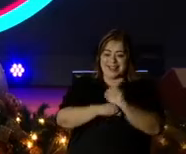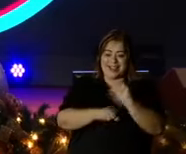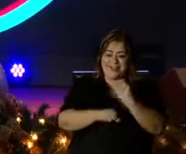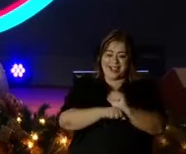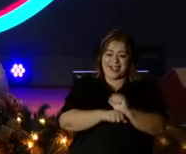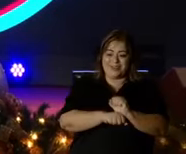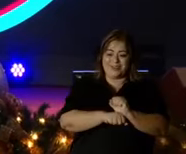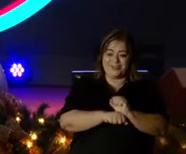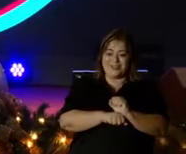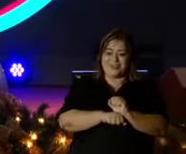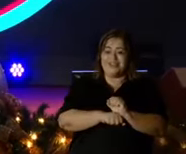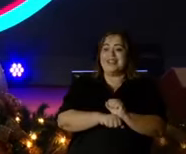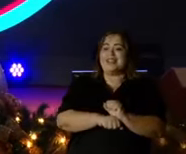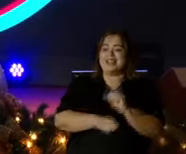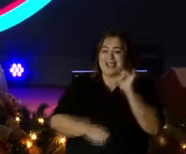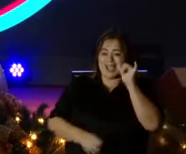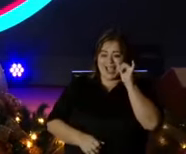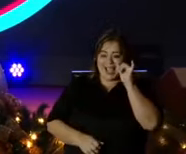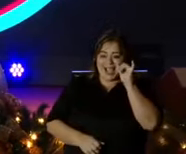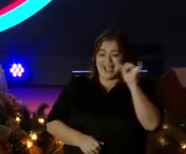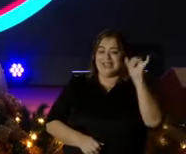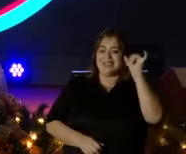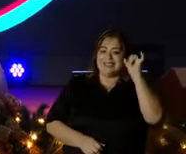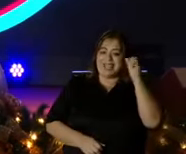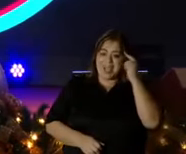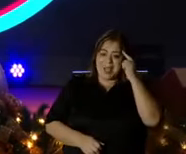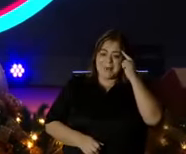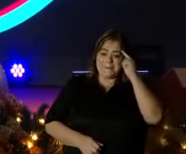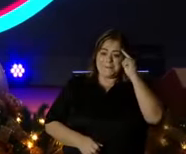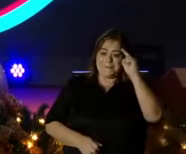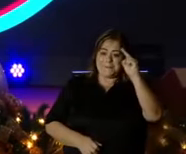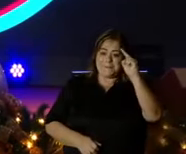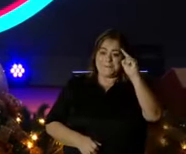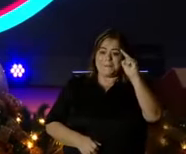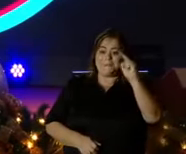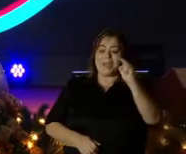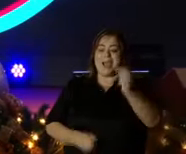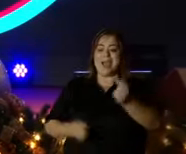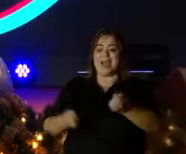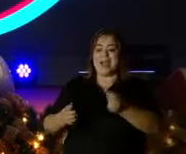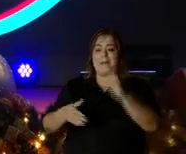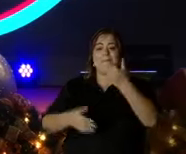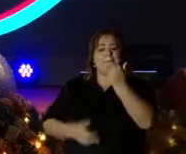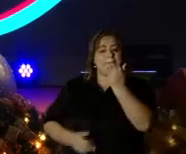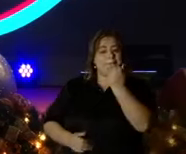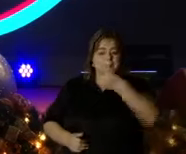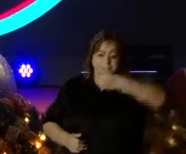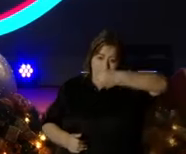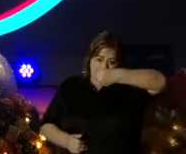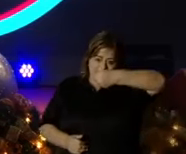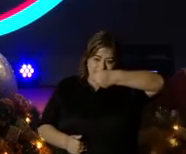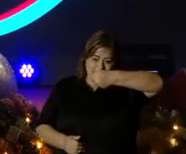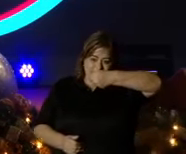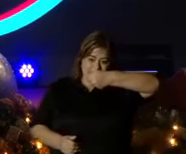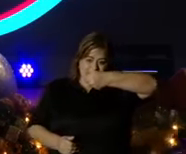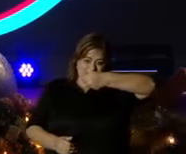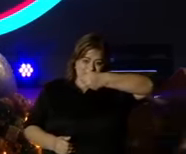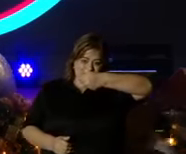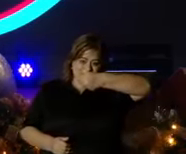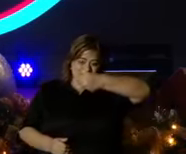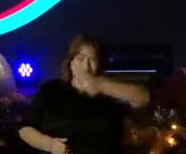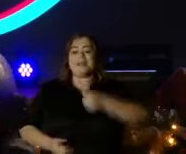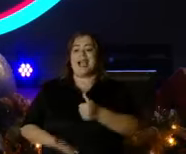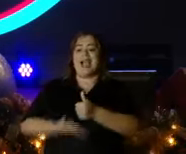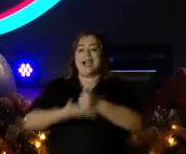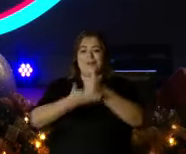Y Ramoncito. Ah, Ramoncito también. Ay, qué bello. Pues otro aplauso